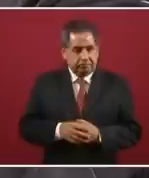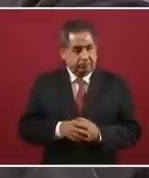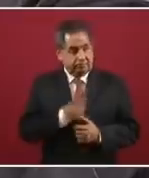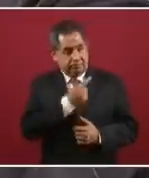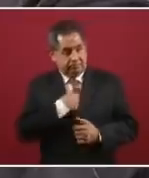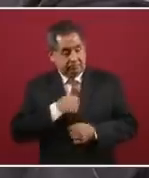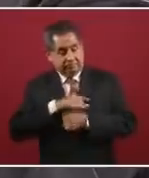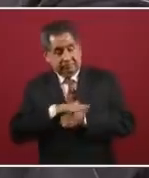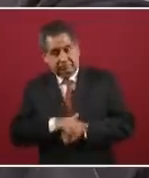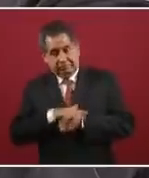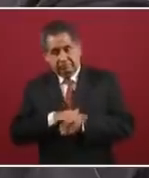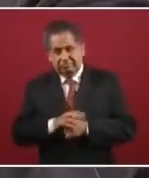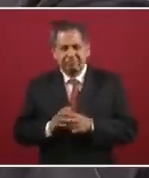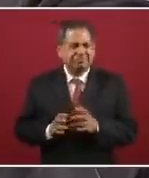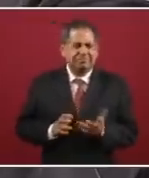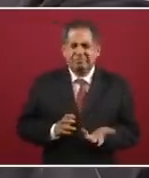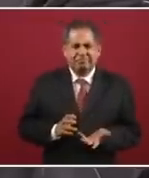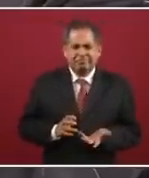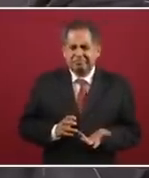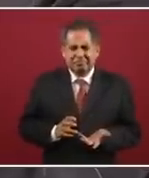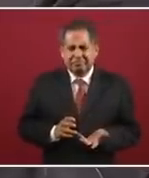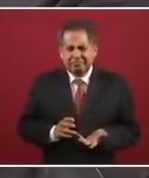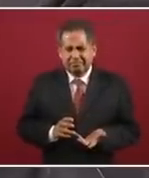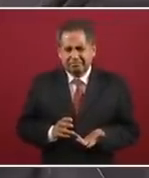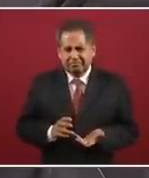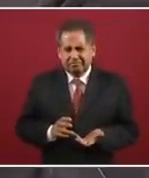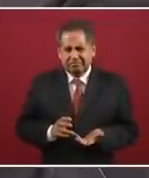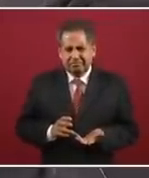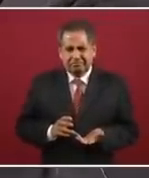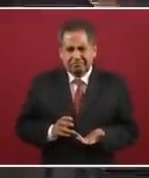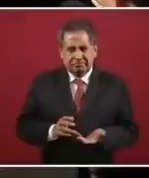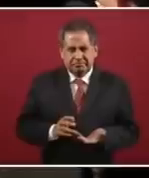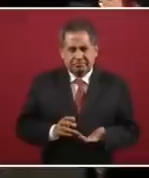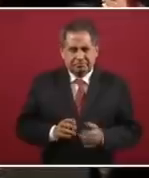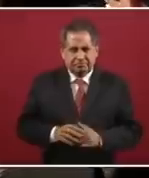presionado los de